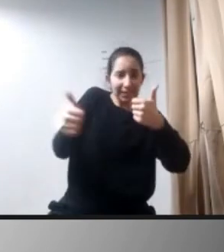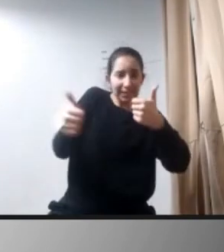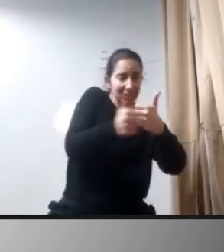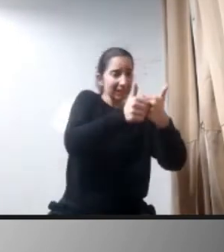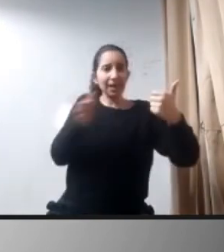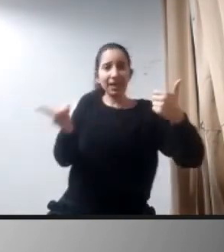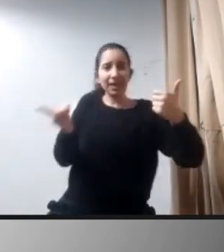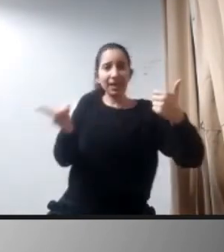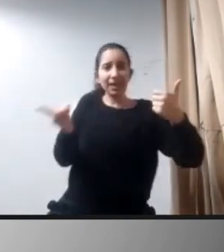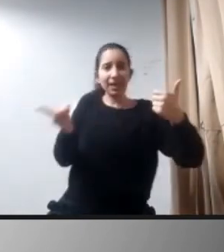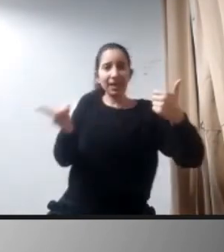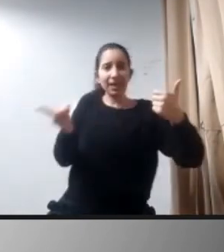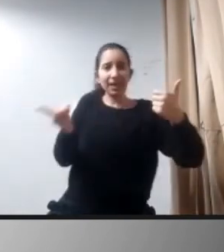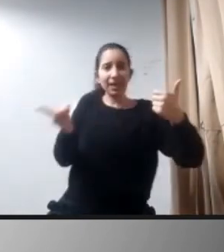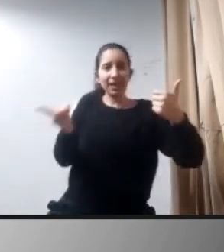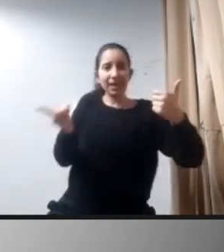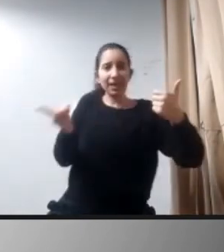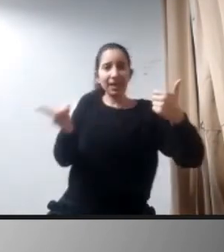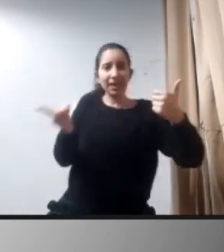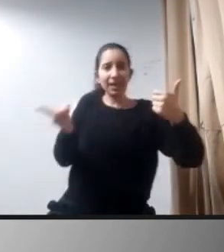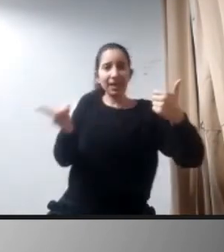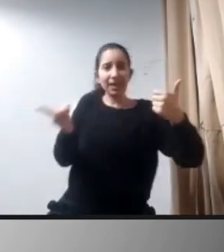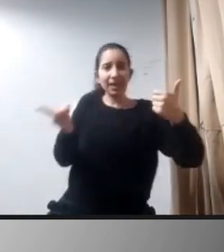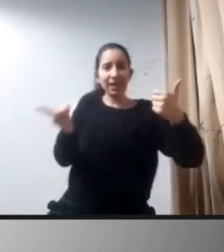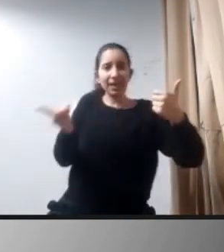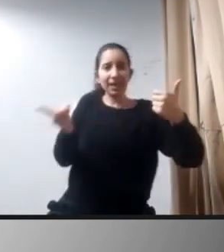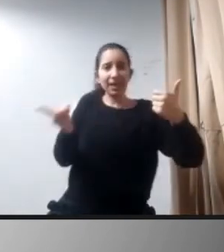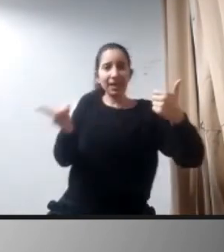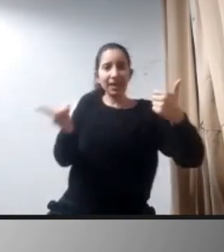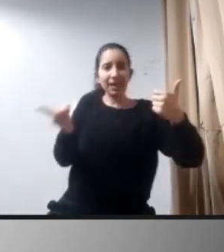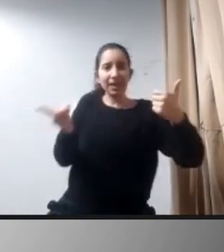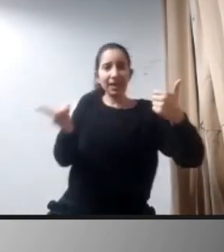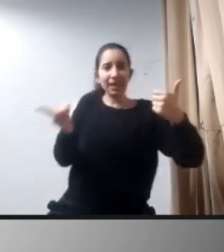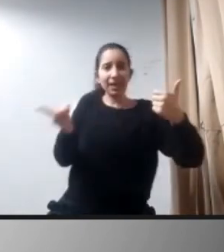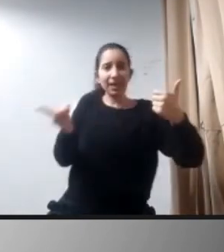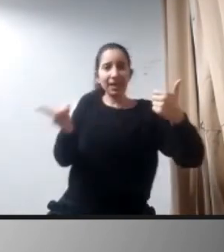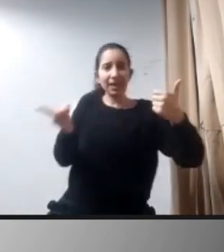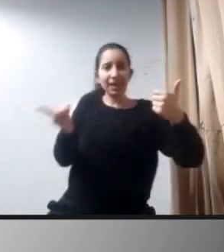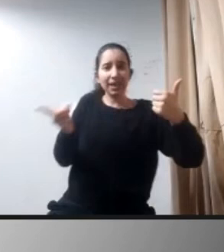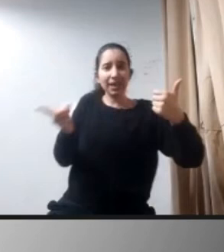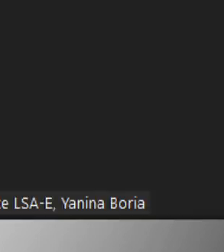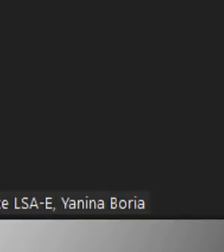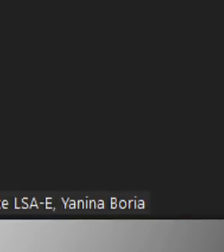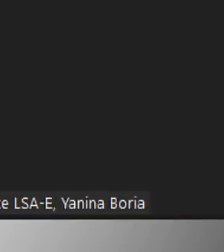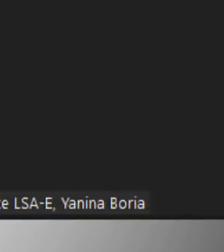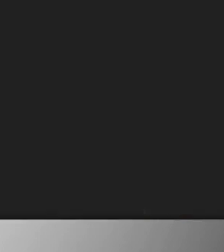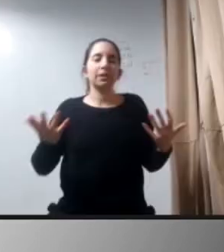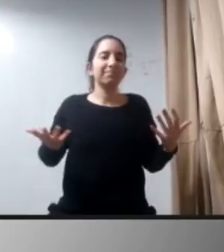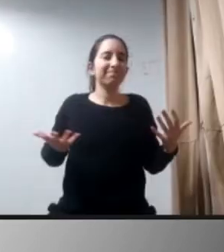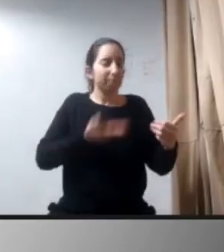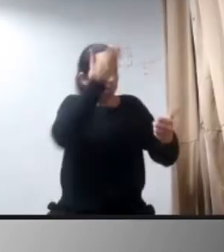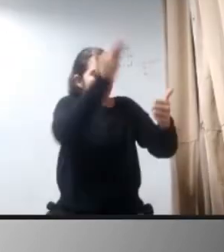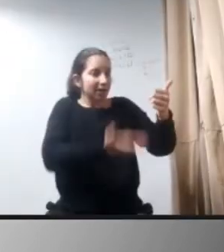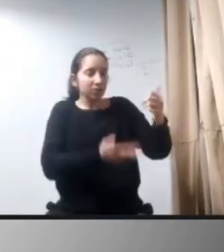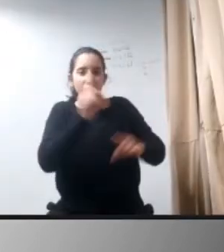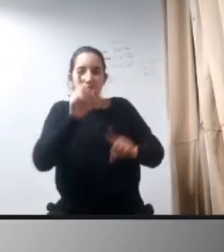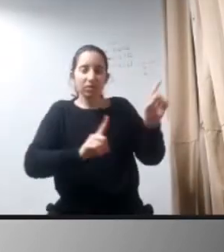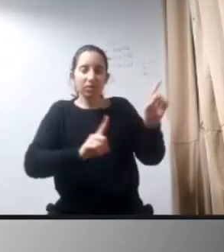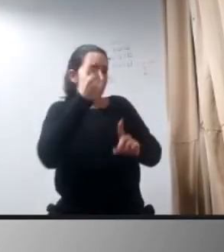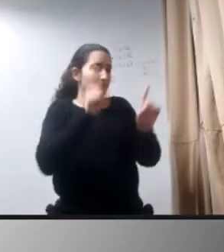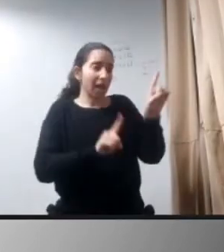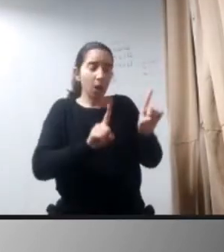otras personas que cuidan, sea, digamos, profesionalmente, o sea, por una relación afectiva, o lo que